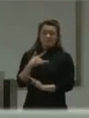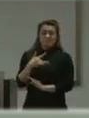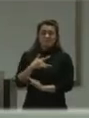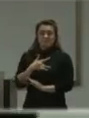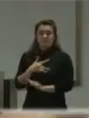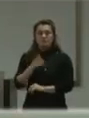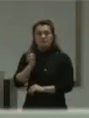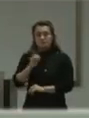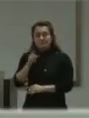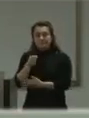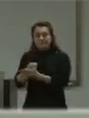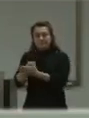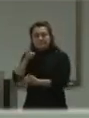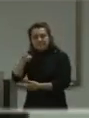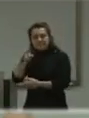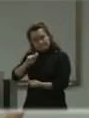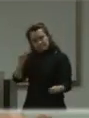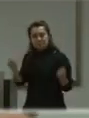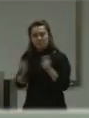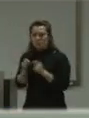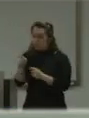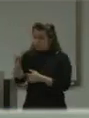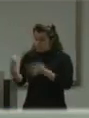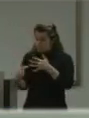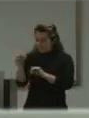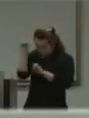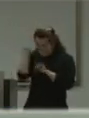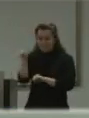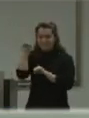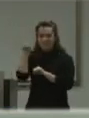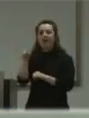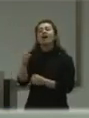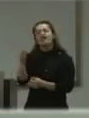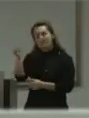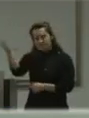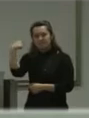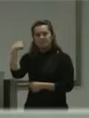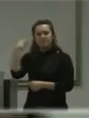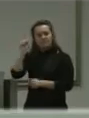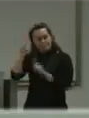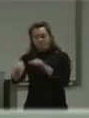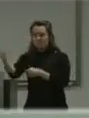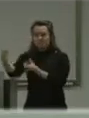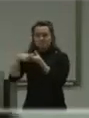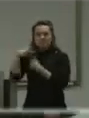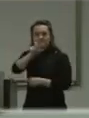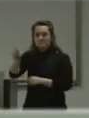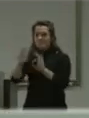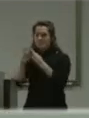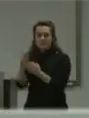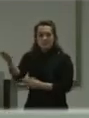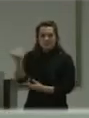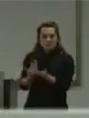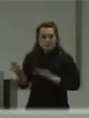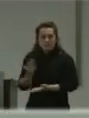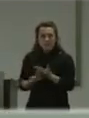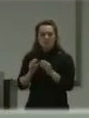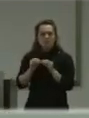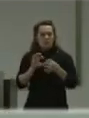ahí es donde tenemos que trabajar desde las capacidades por supuesto vinculando a la familia vinculando los sistemas de apoyo que podemos generar